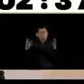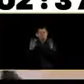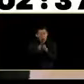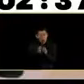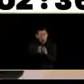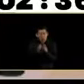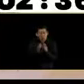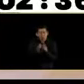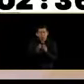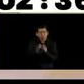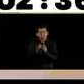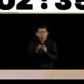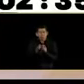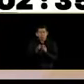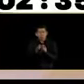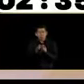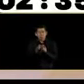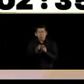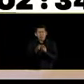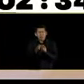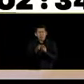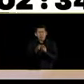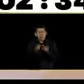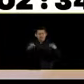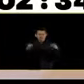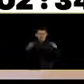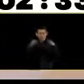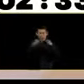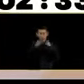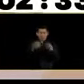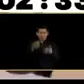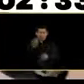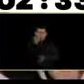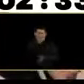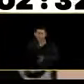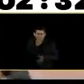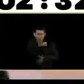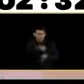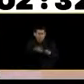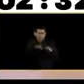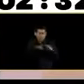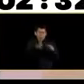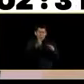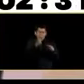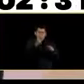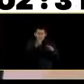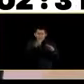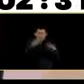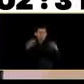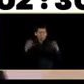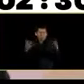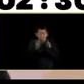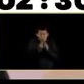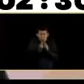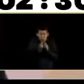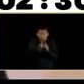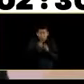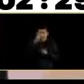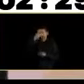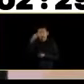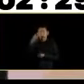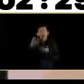ies que hoy hay las tres instituciones académicas que forman policías para crear la